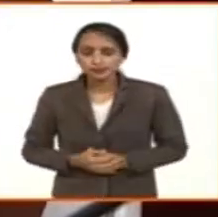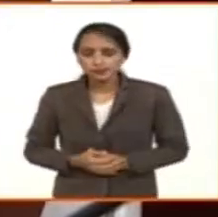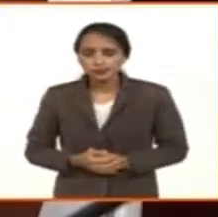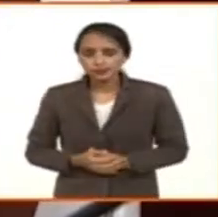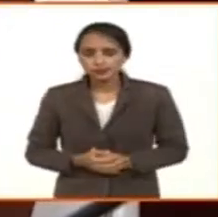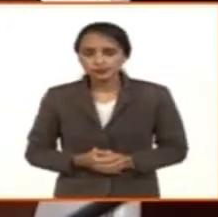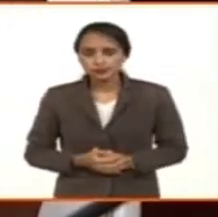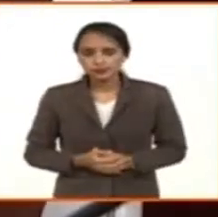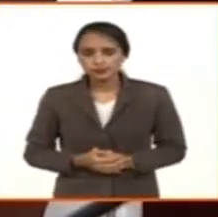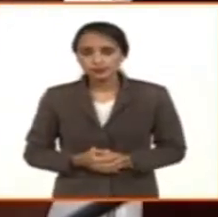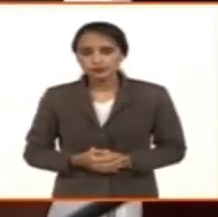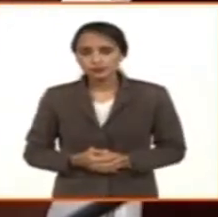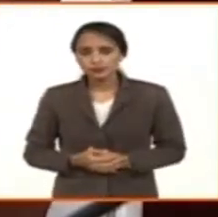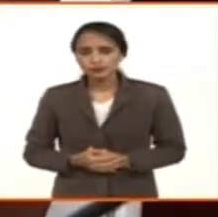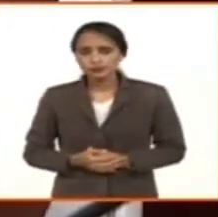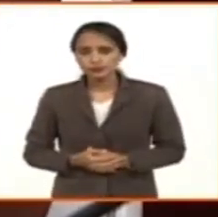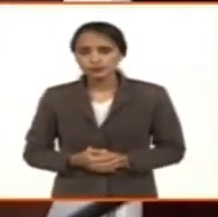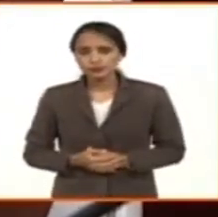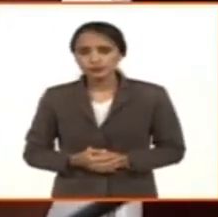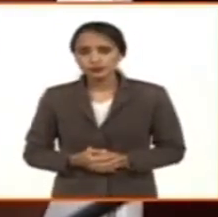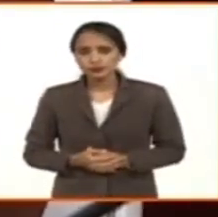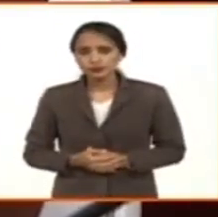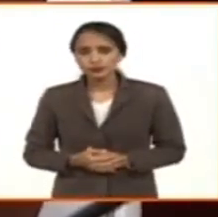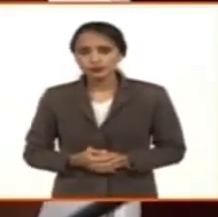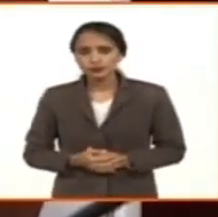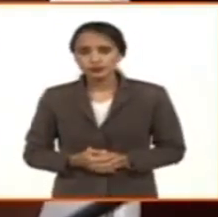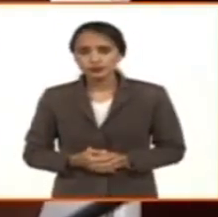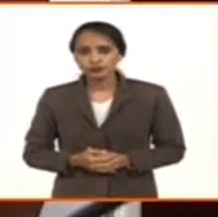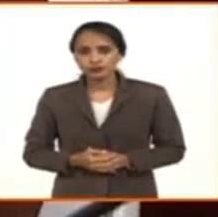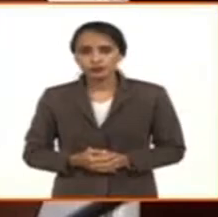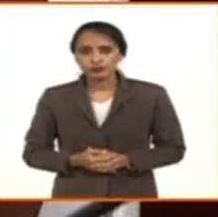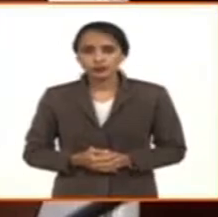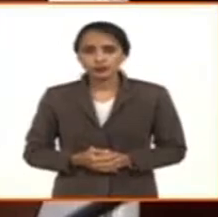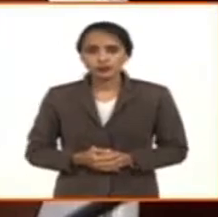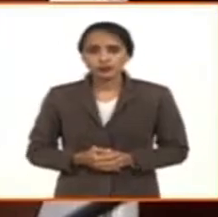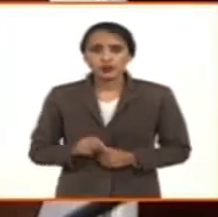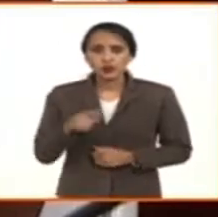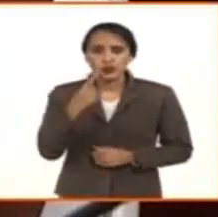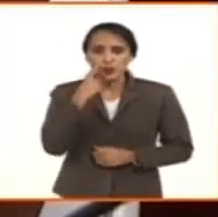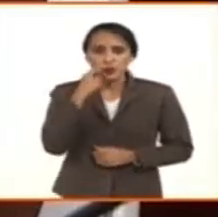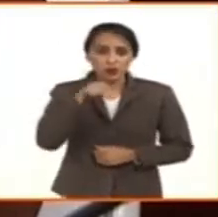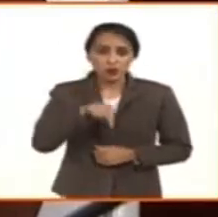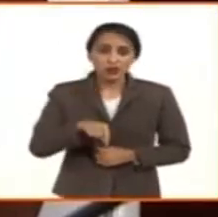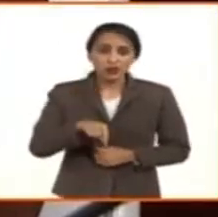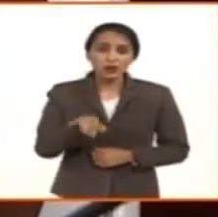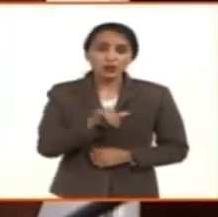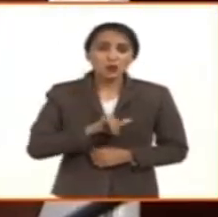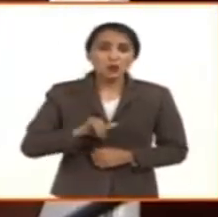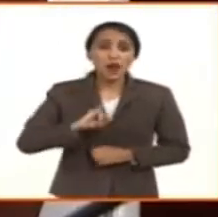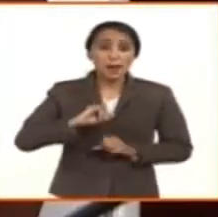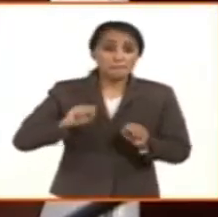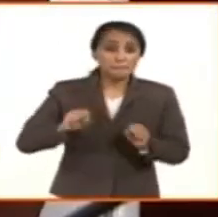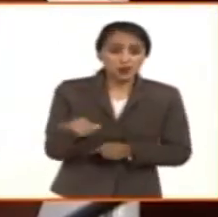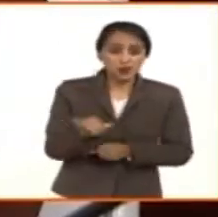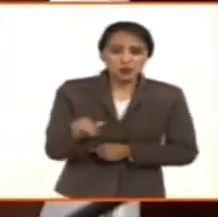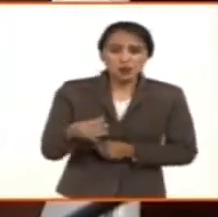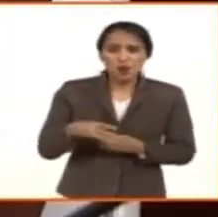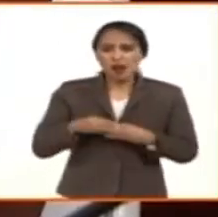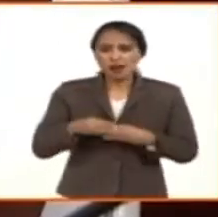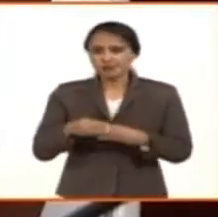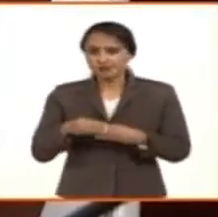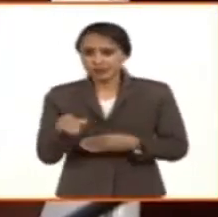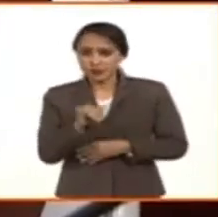donde si se habla mucho de un imperio decadente pero yo lo veo más como un imperio frágil y una finalidad que nosotros tenemos que exponer